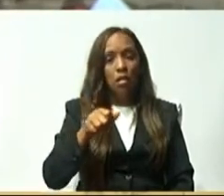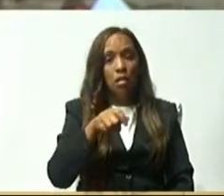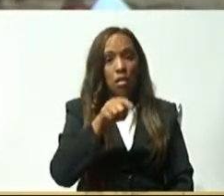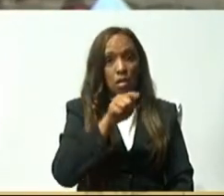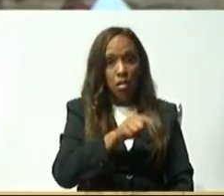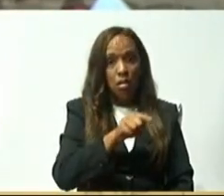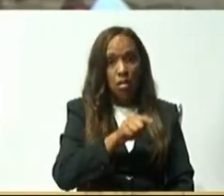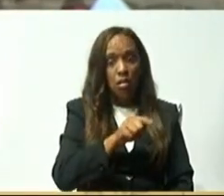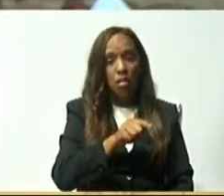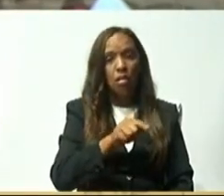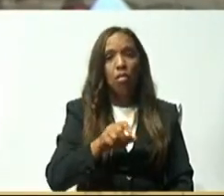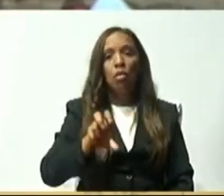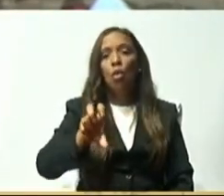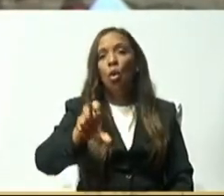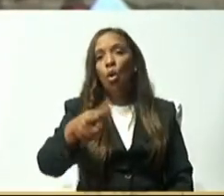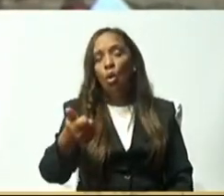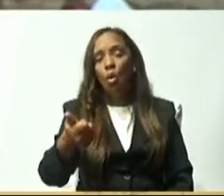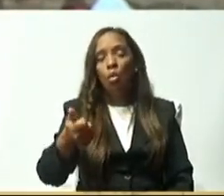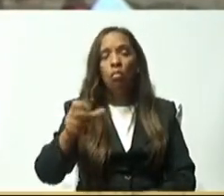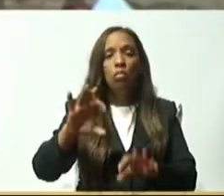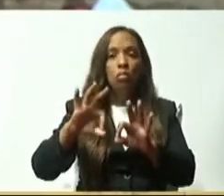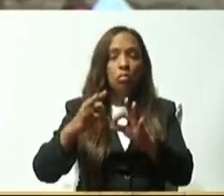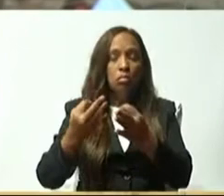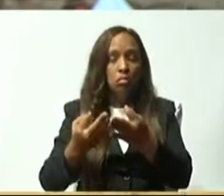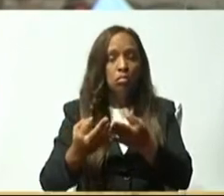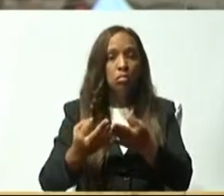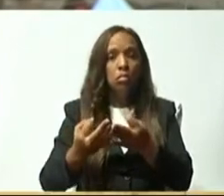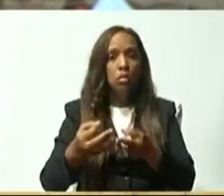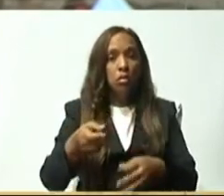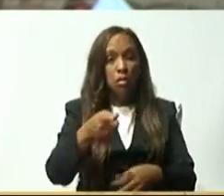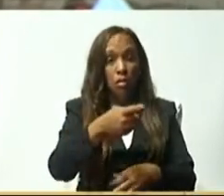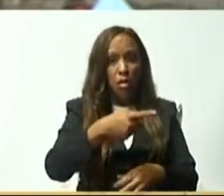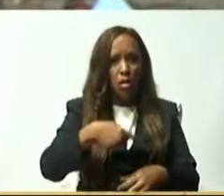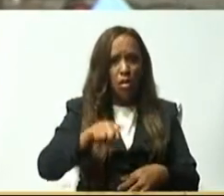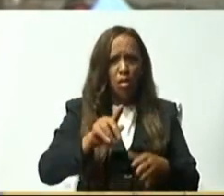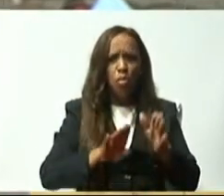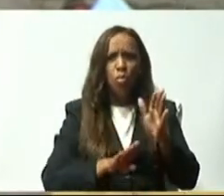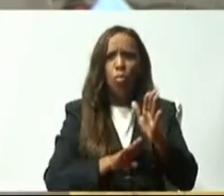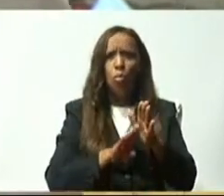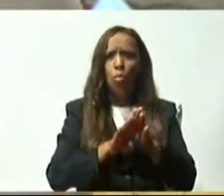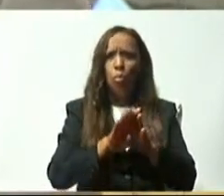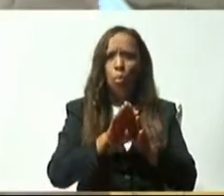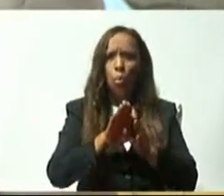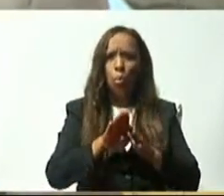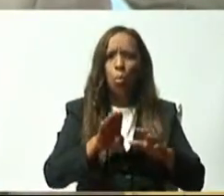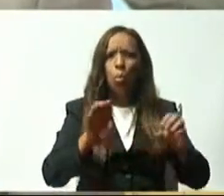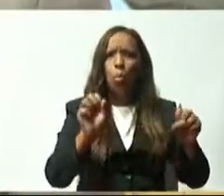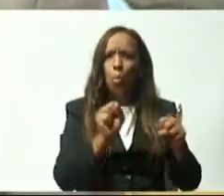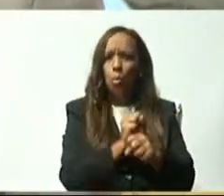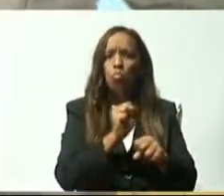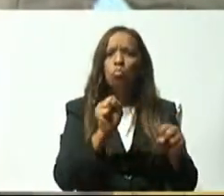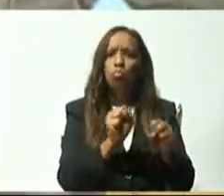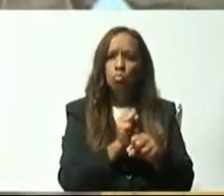lícitos, hombres y mujeres de trabajo, hoy salen involucrados en una